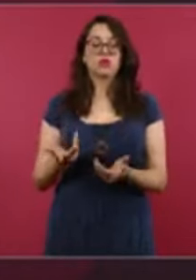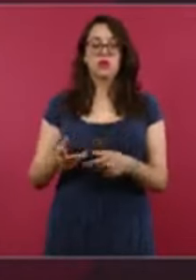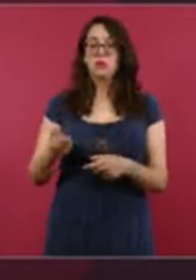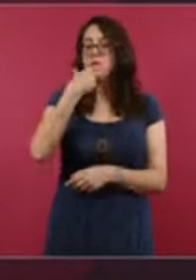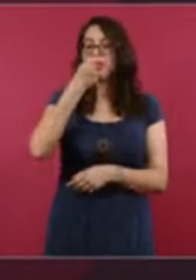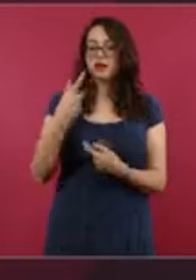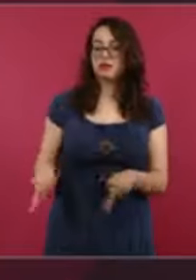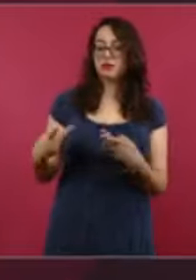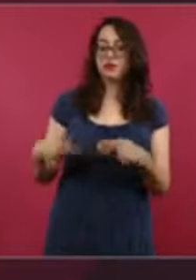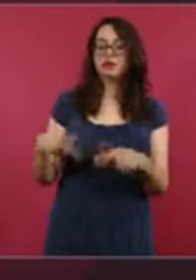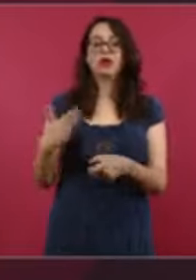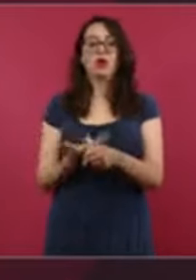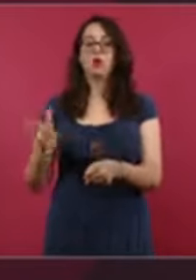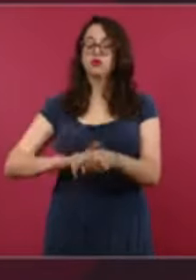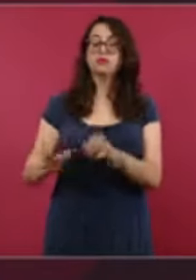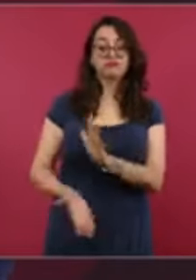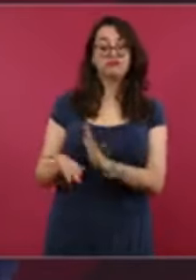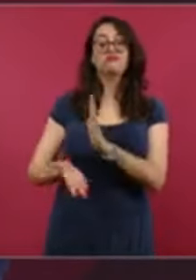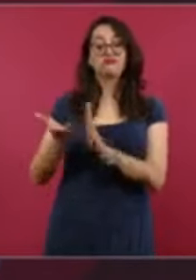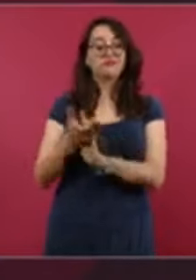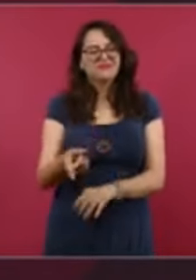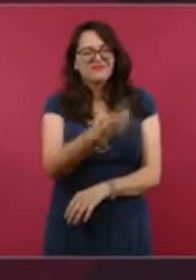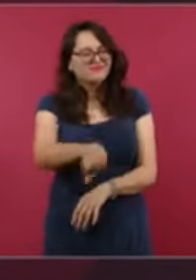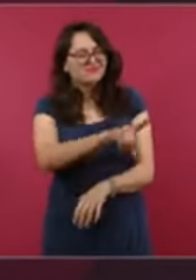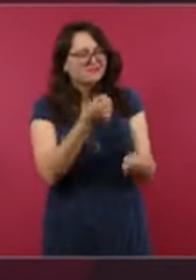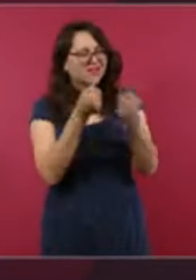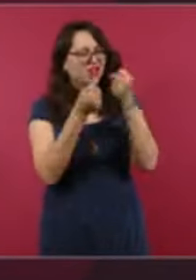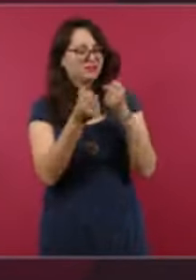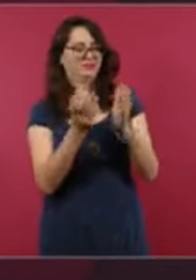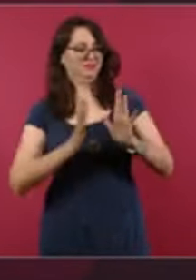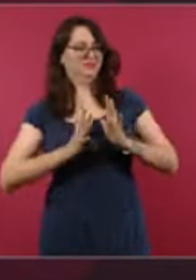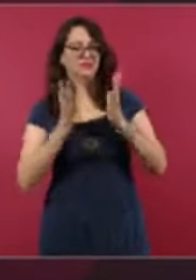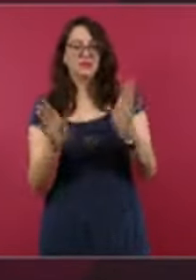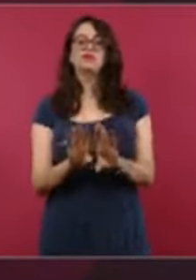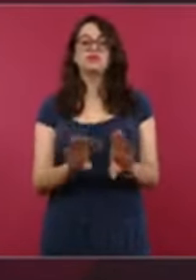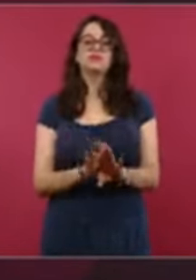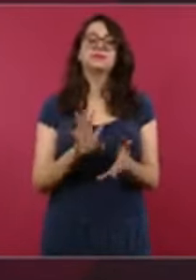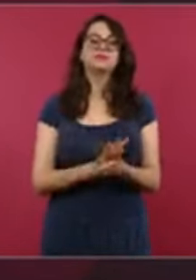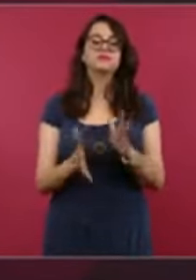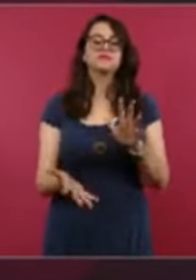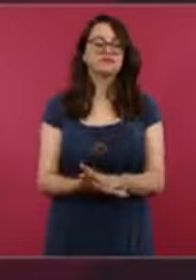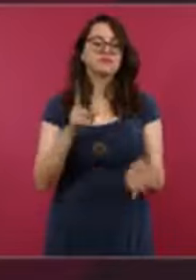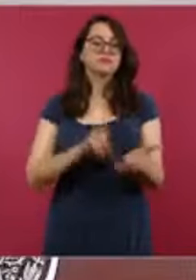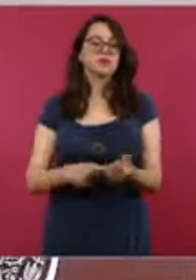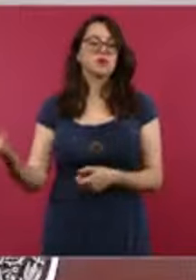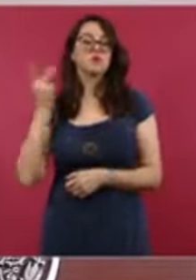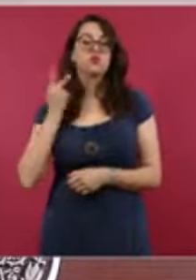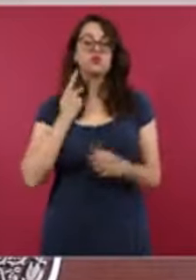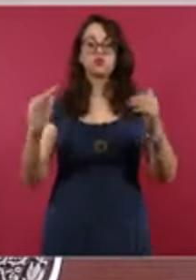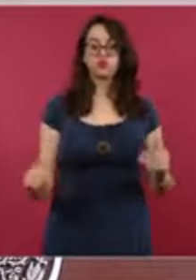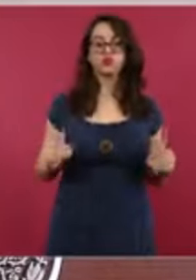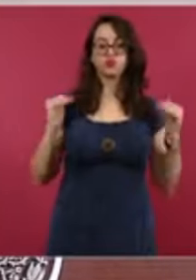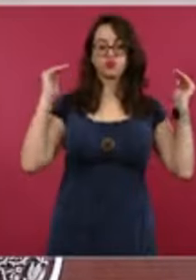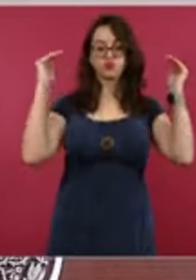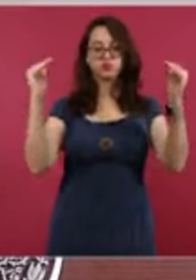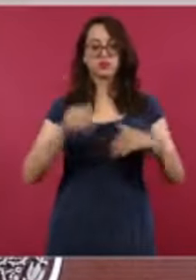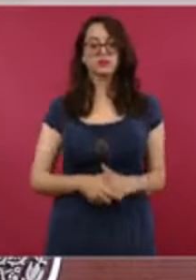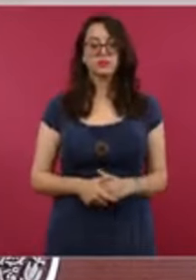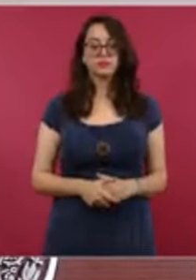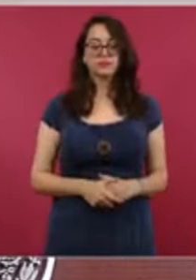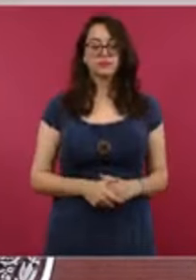hospitales. Estoy hablando de políticos del más alto nivel, porque solo